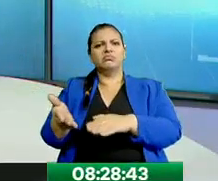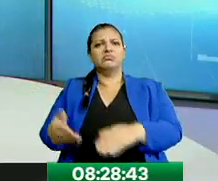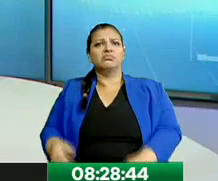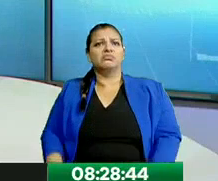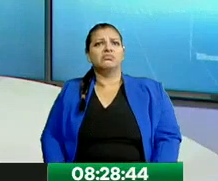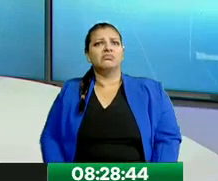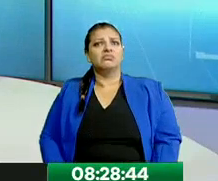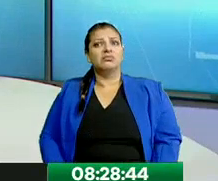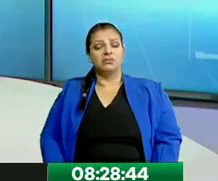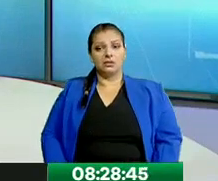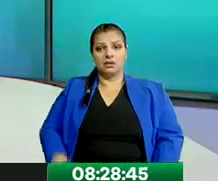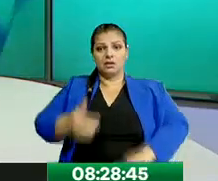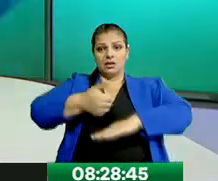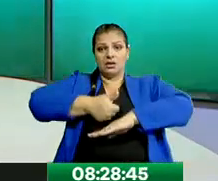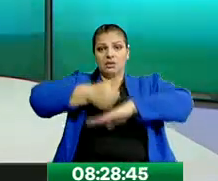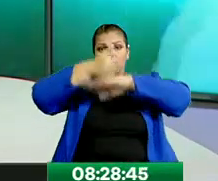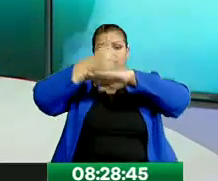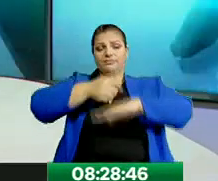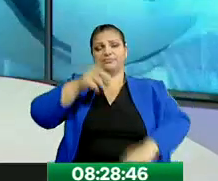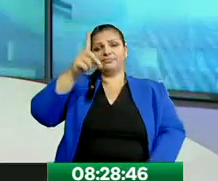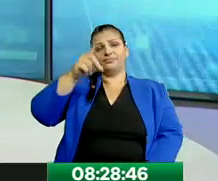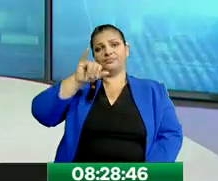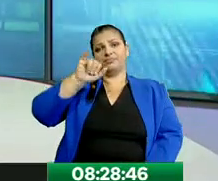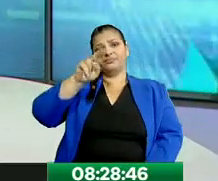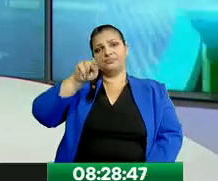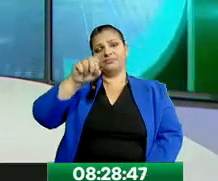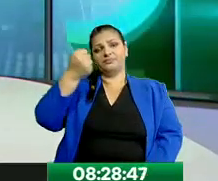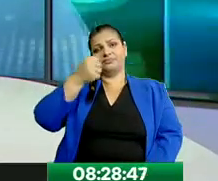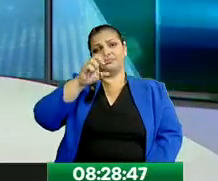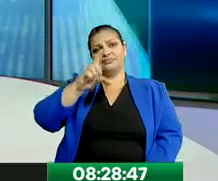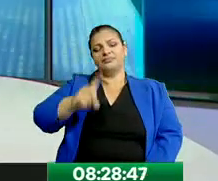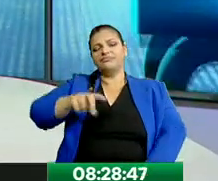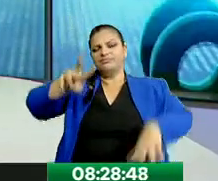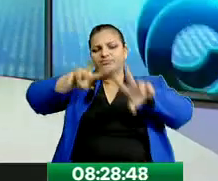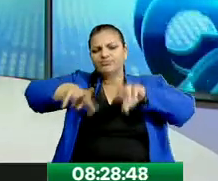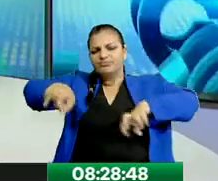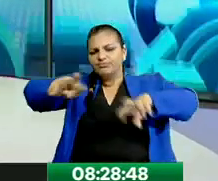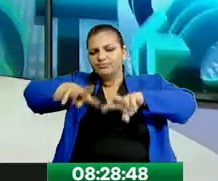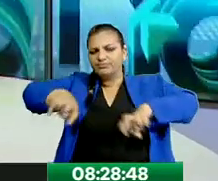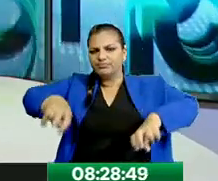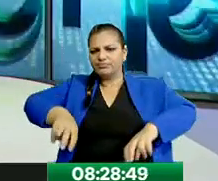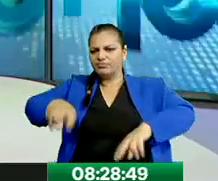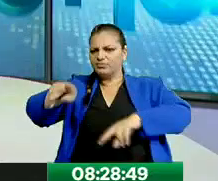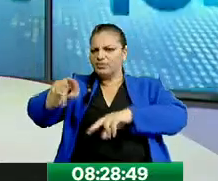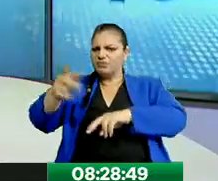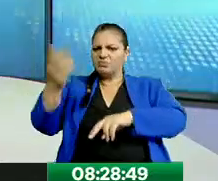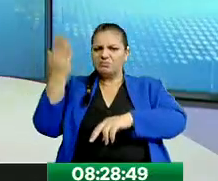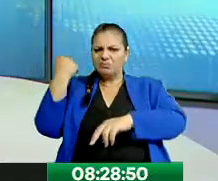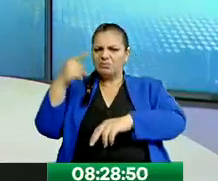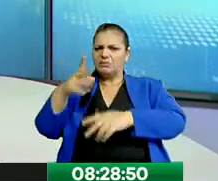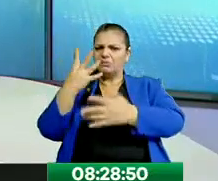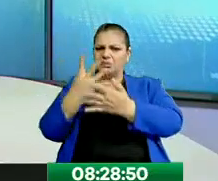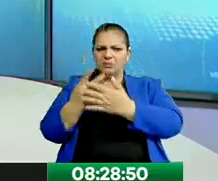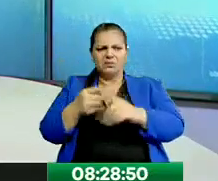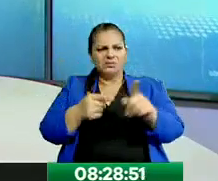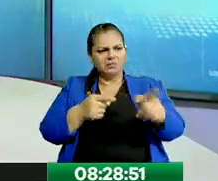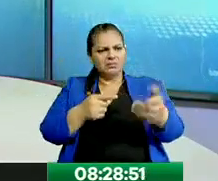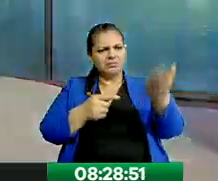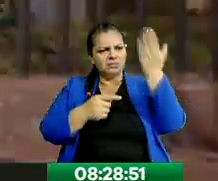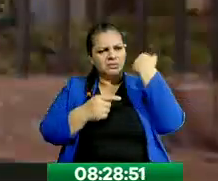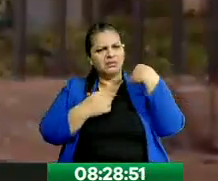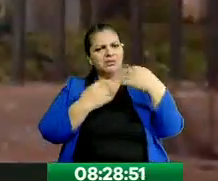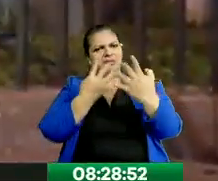De acuerdo a los registros policiales, ambas víctimas tenían antecedentes delictivos.